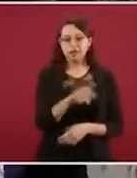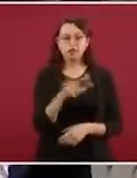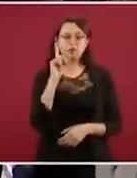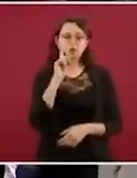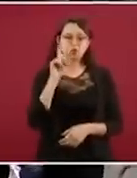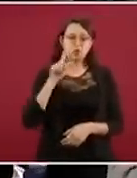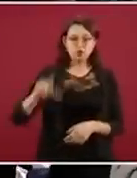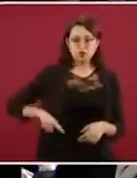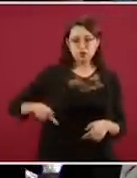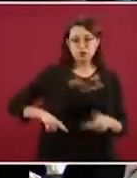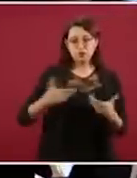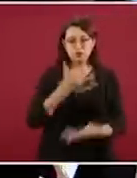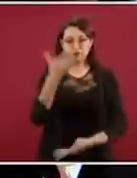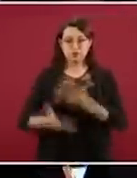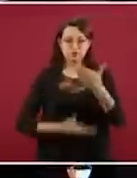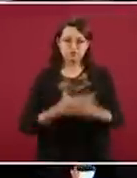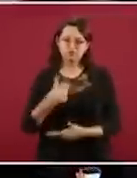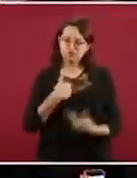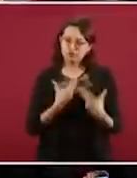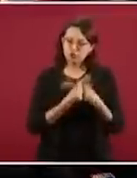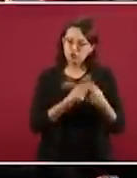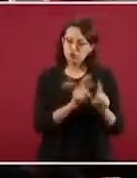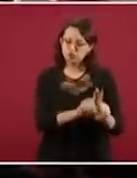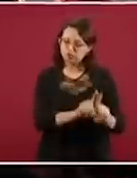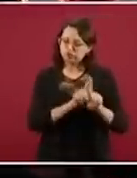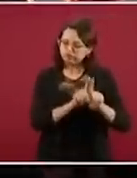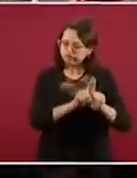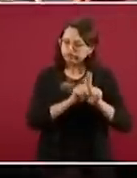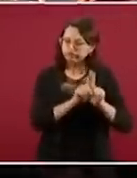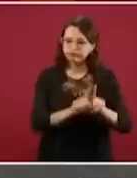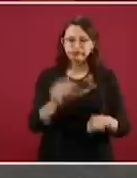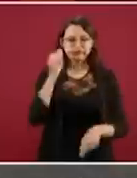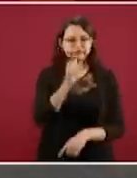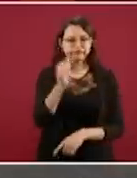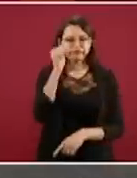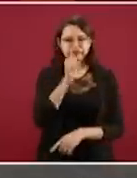servidoras públicas más cercanas, ¿sí?, a mí.